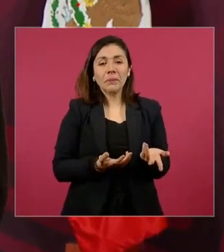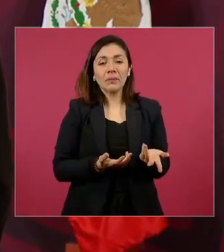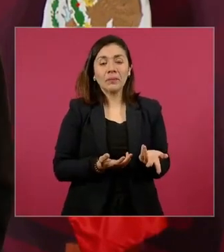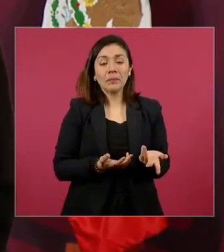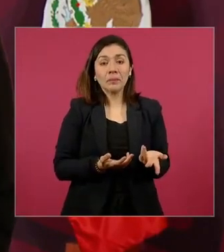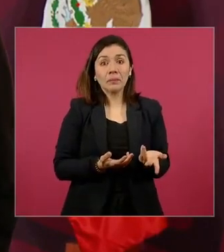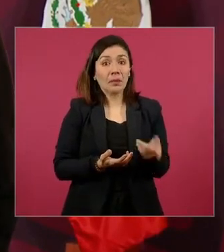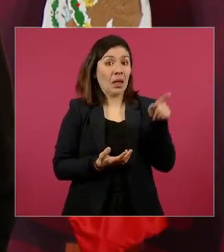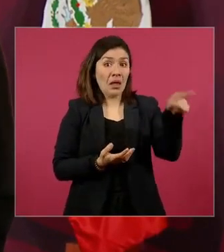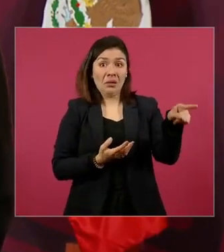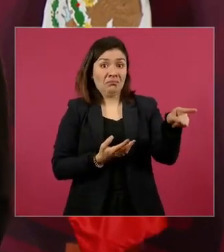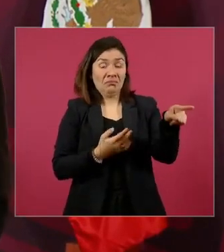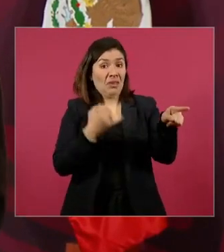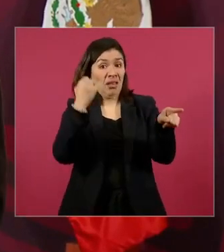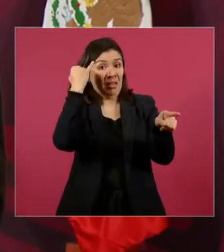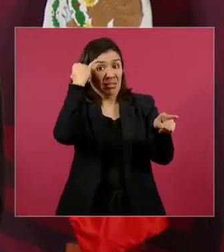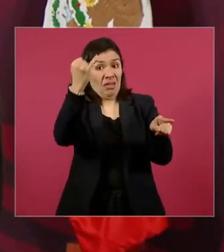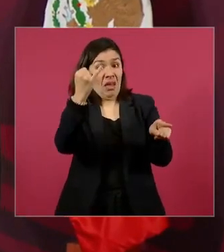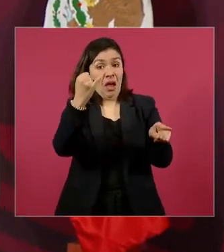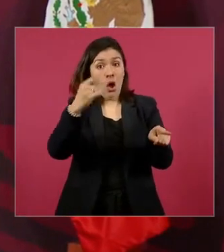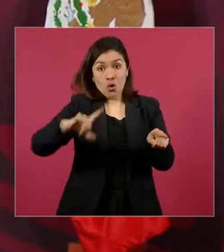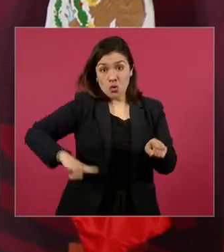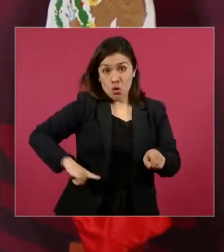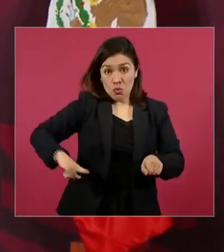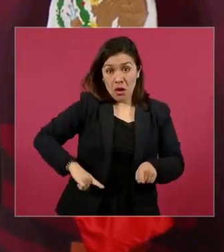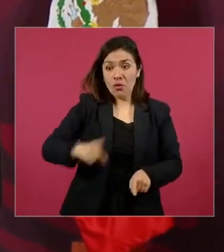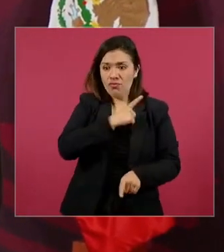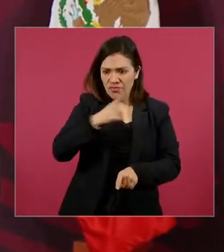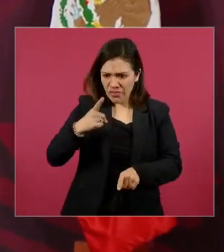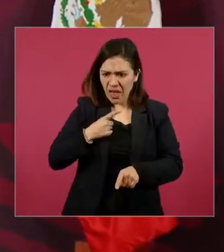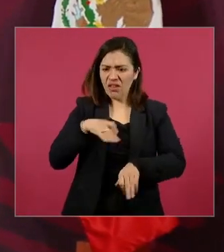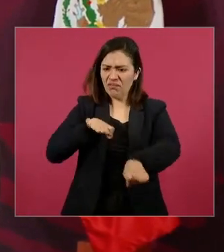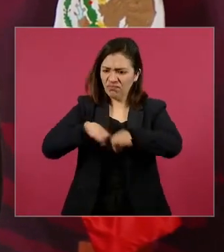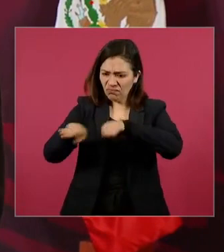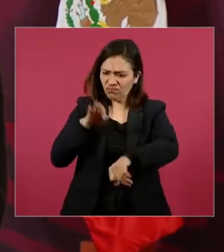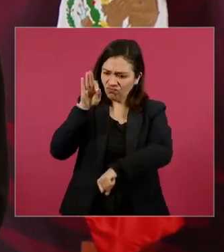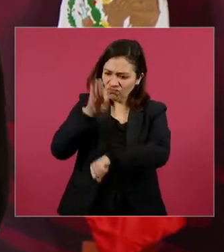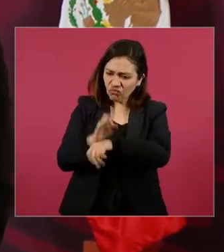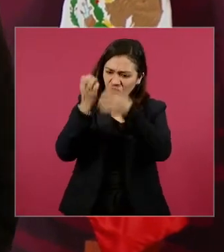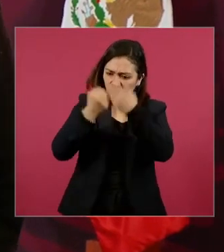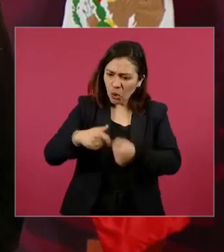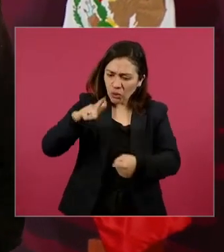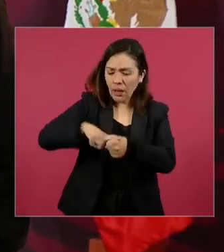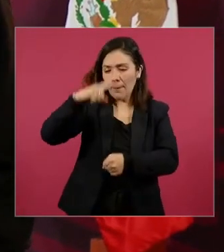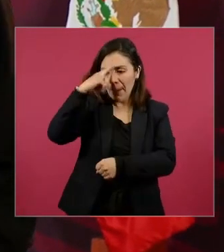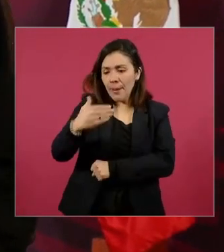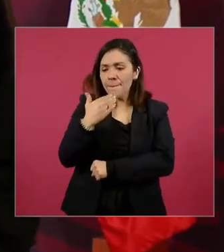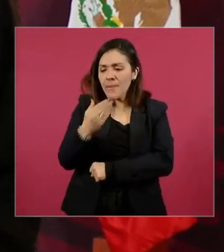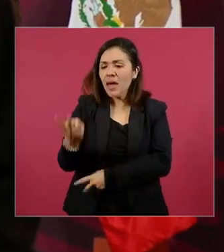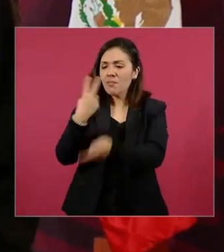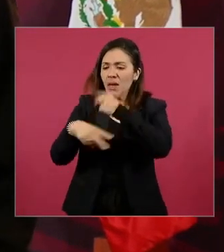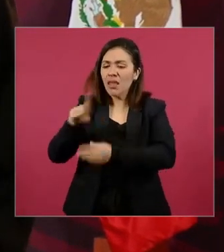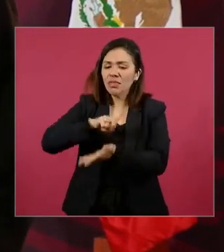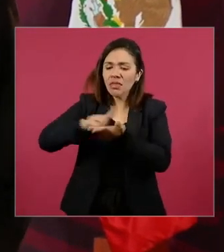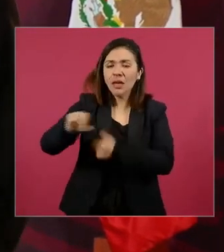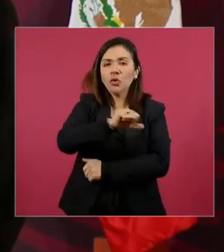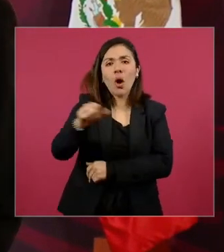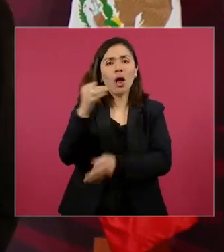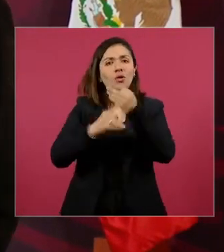Él no está de acuerdo de que el Estado cumpla con su función social de garantizar el derecho del